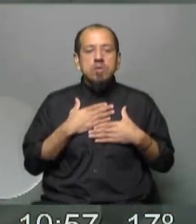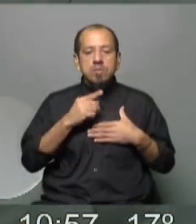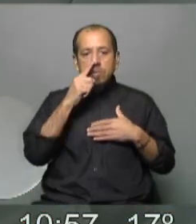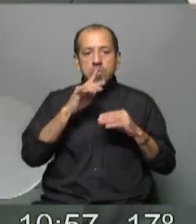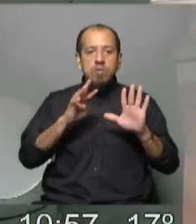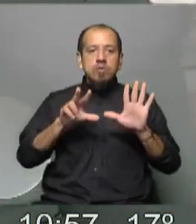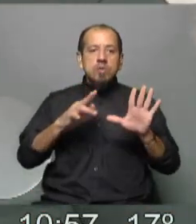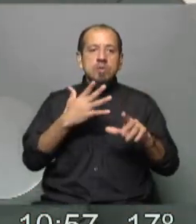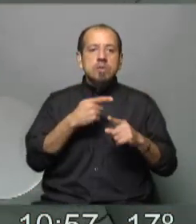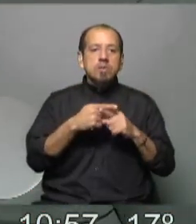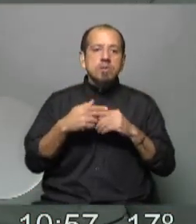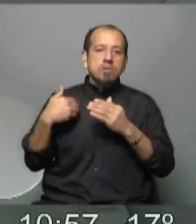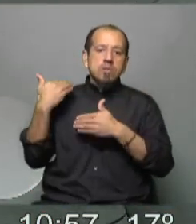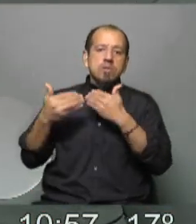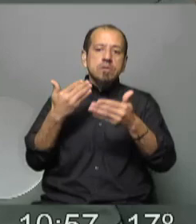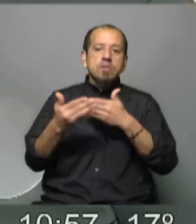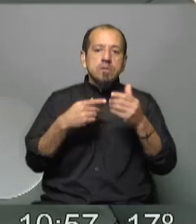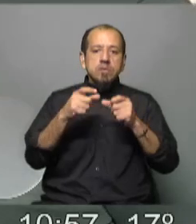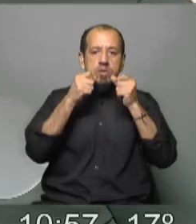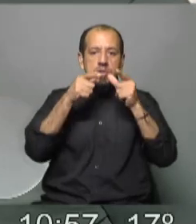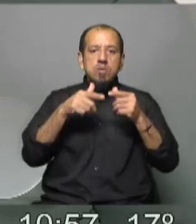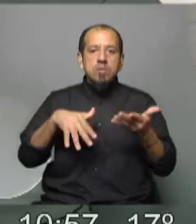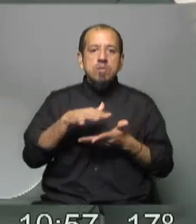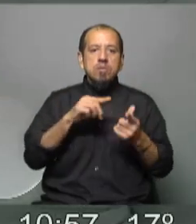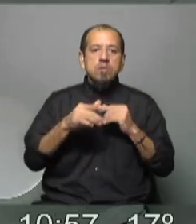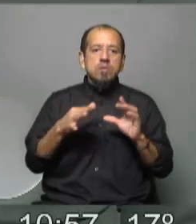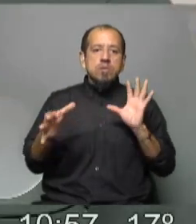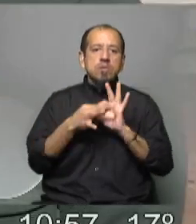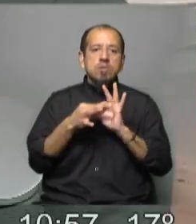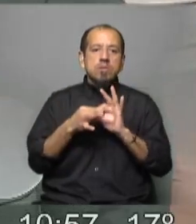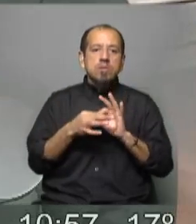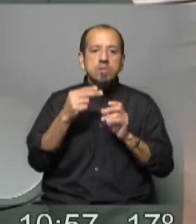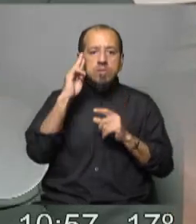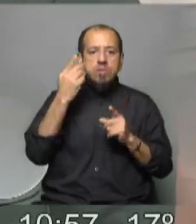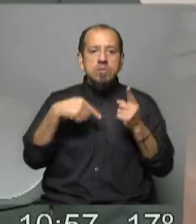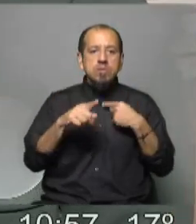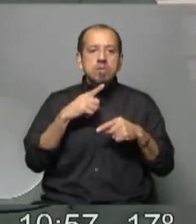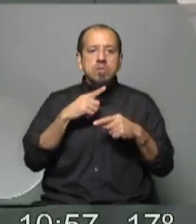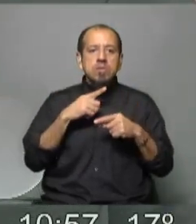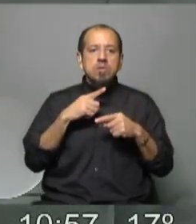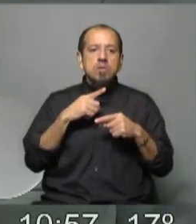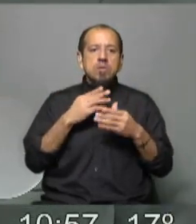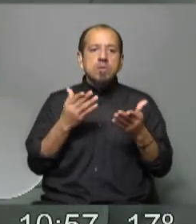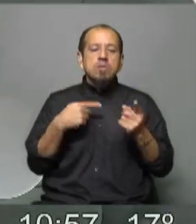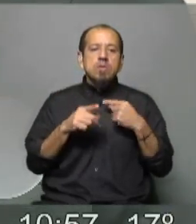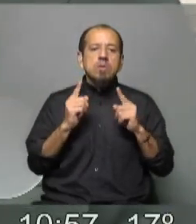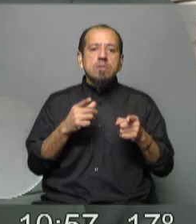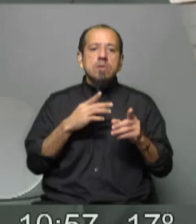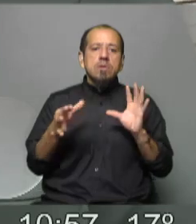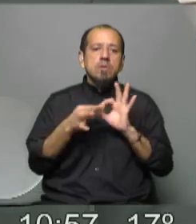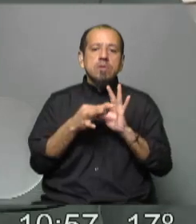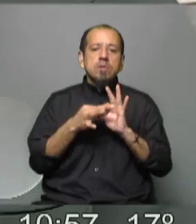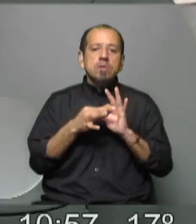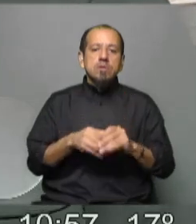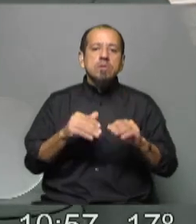adelante, queremos que tenés como un lenguaje como especial, ¿no? De conexión, no solamente con los uruguayos y uruguayas, sino a nivel mundial, pero también hay una conexión tuya con